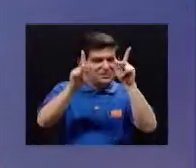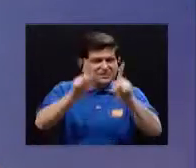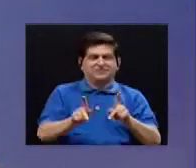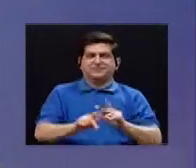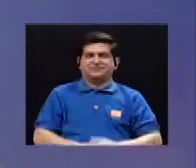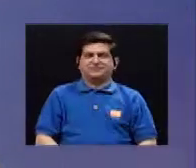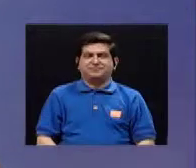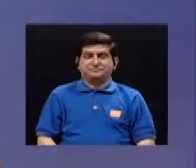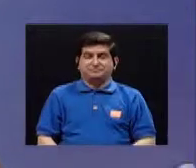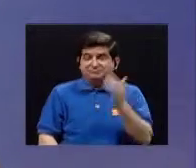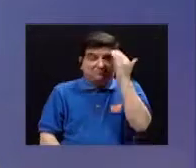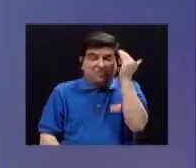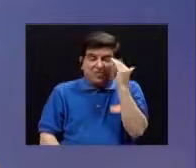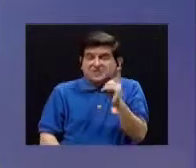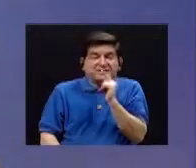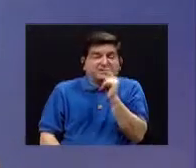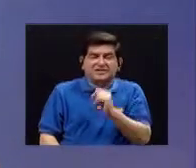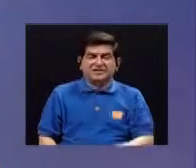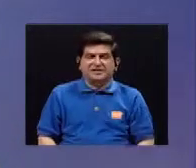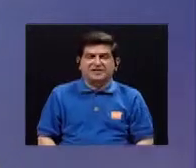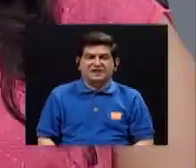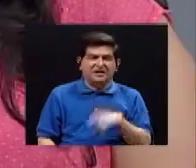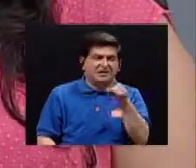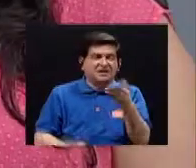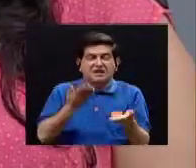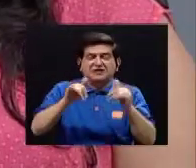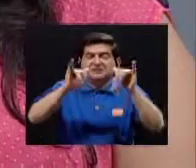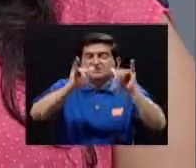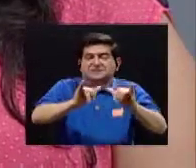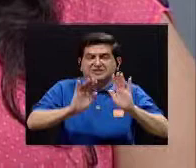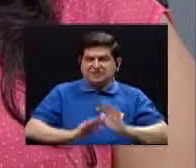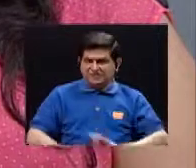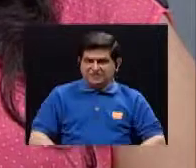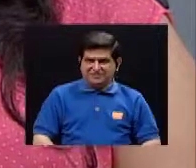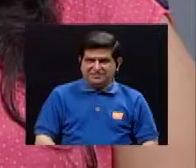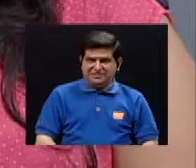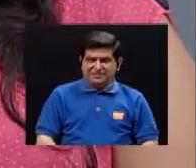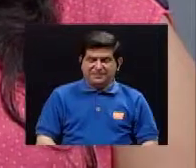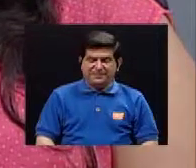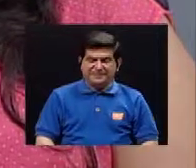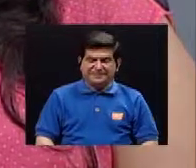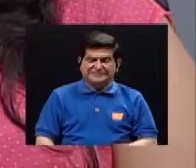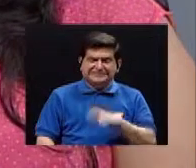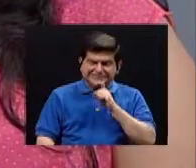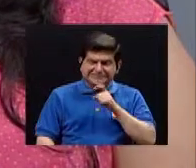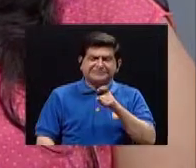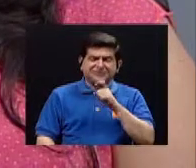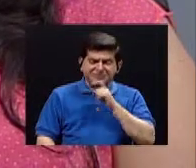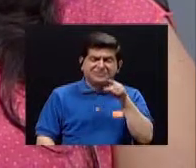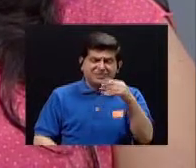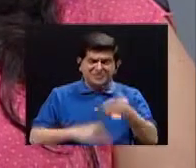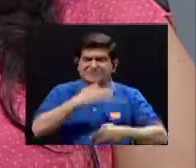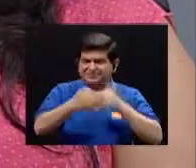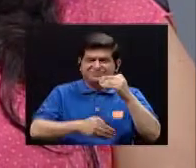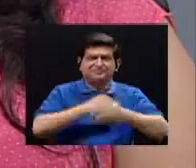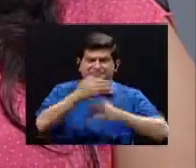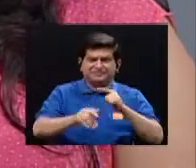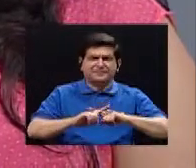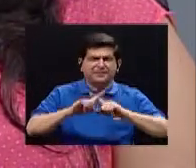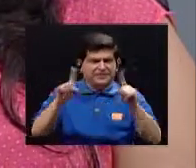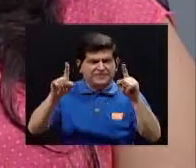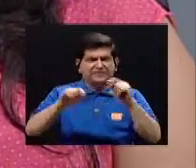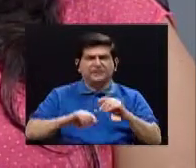él en la historia de repente todo esté aquí que él supuso entonces costó mucho en ese sentido